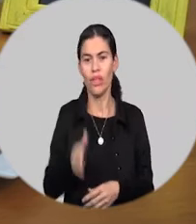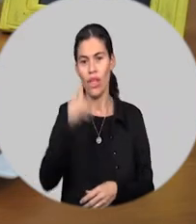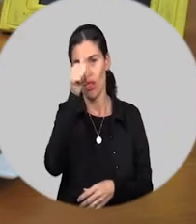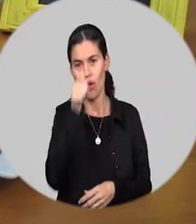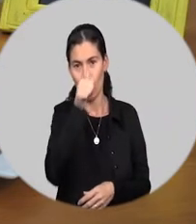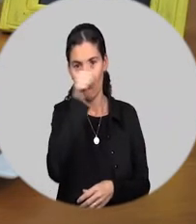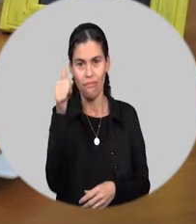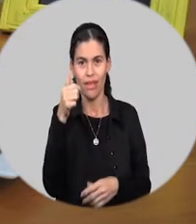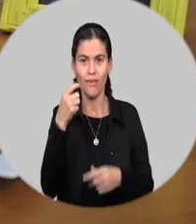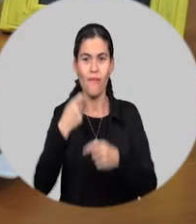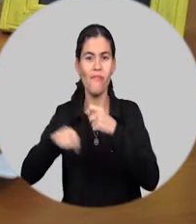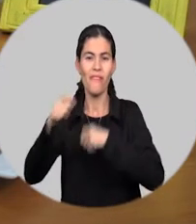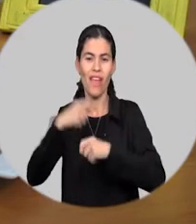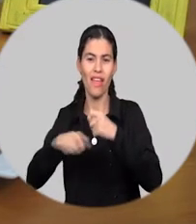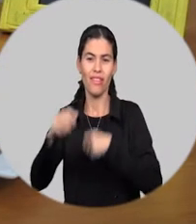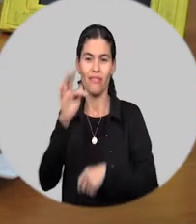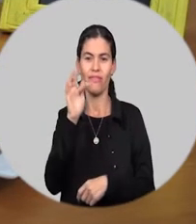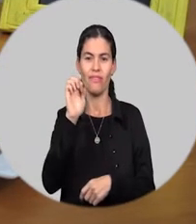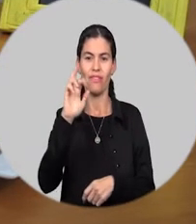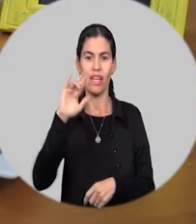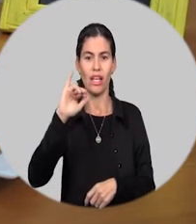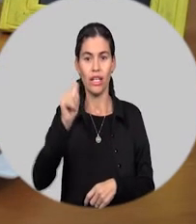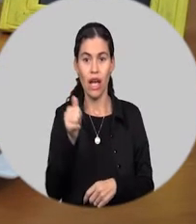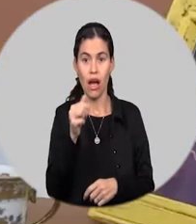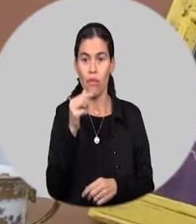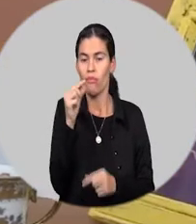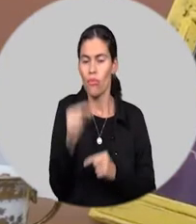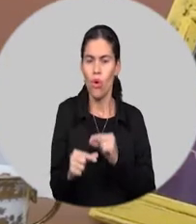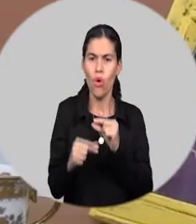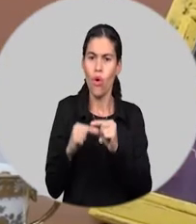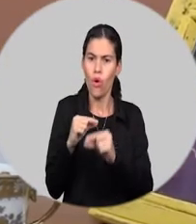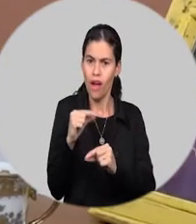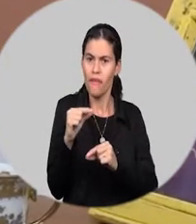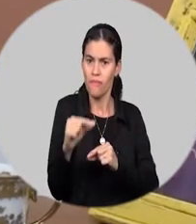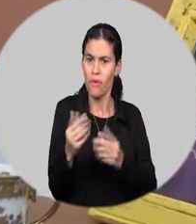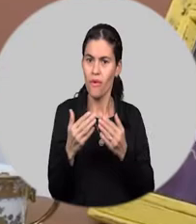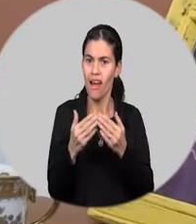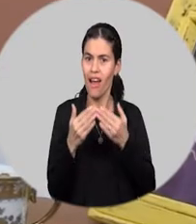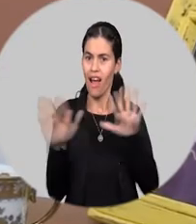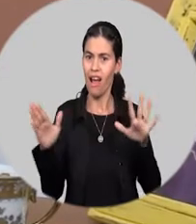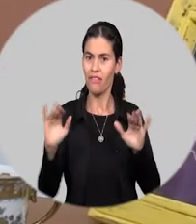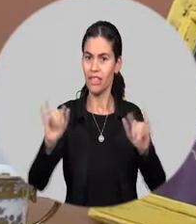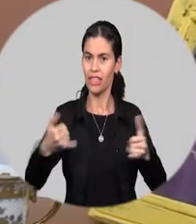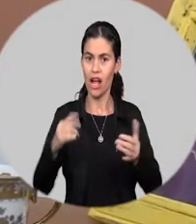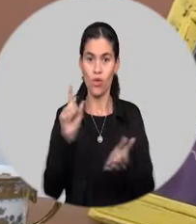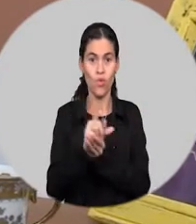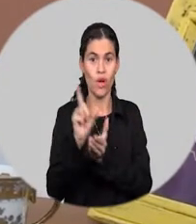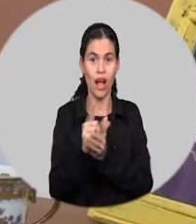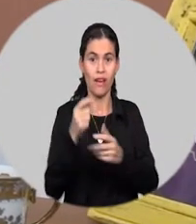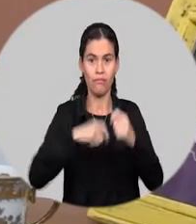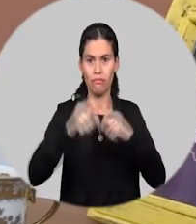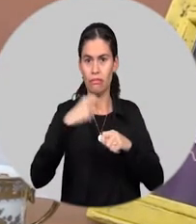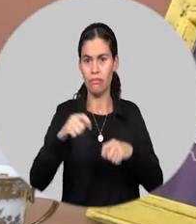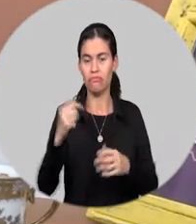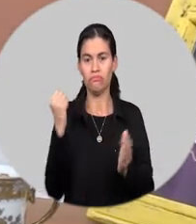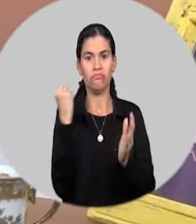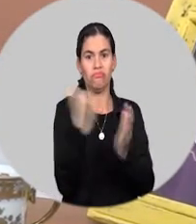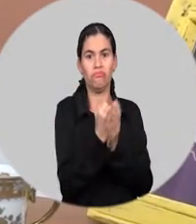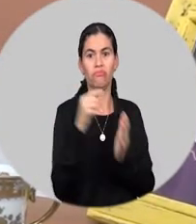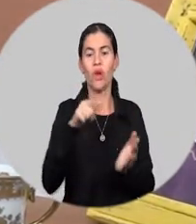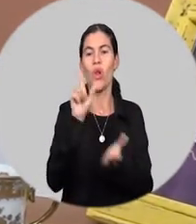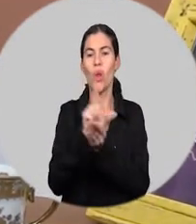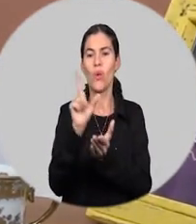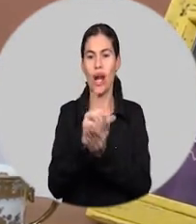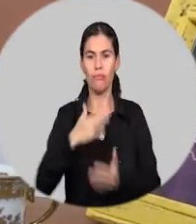semana ferias y así fuimos construyendo una confitería que hoy por hoy es renombre en mi